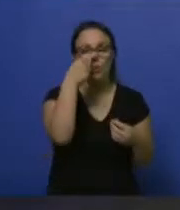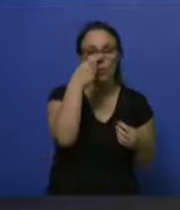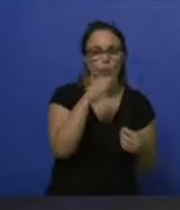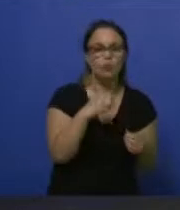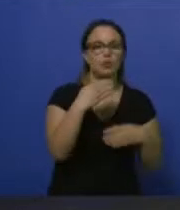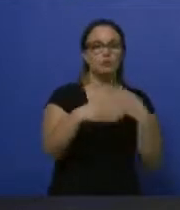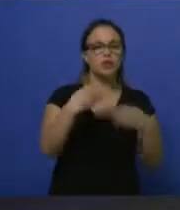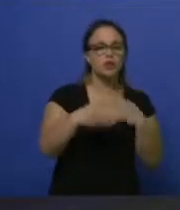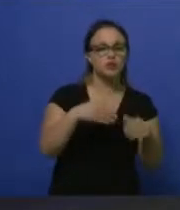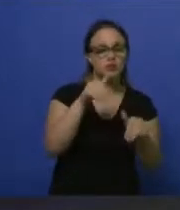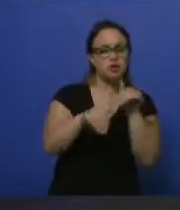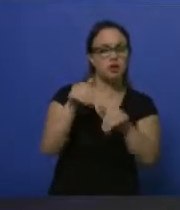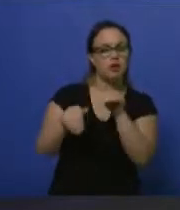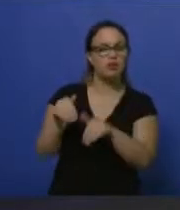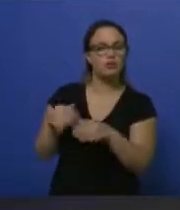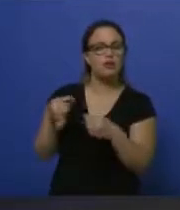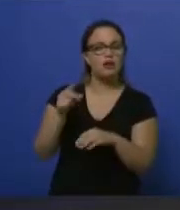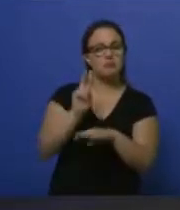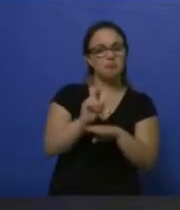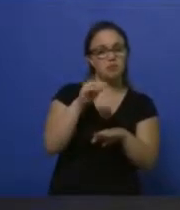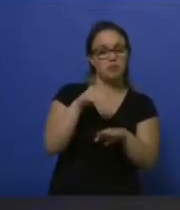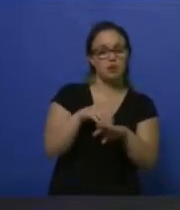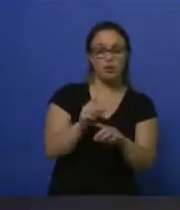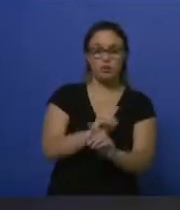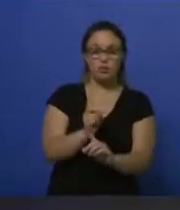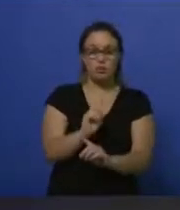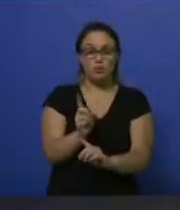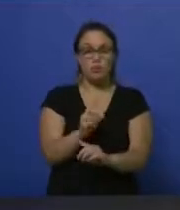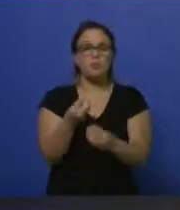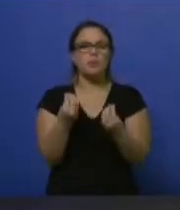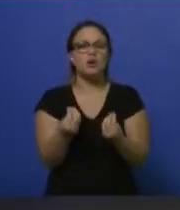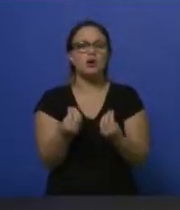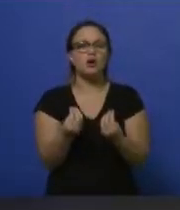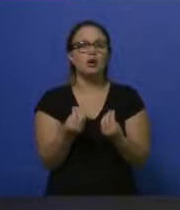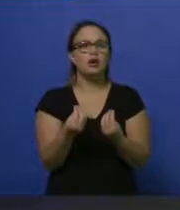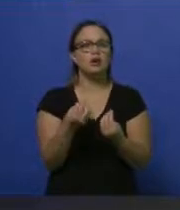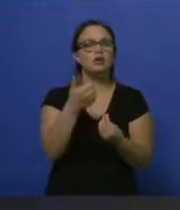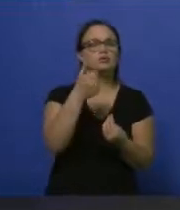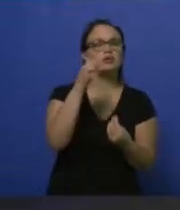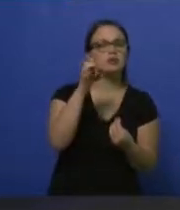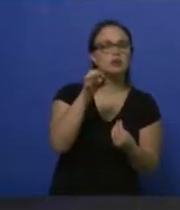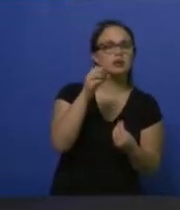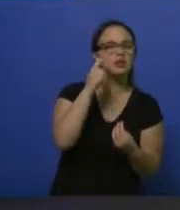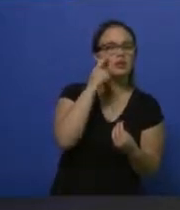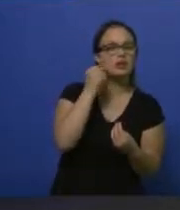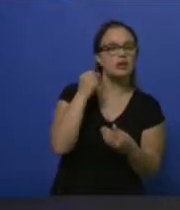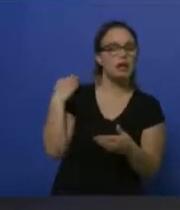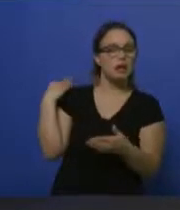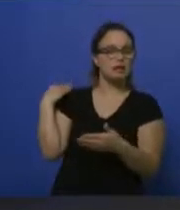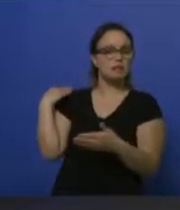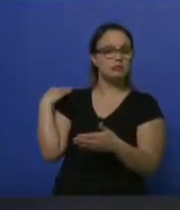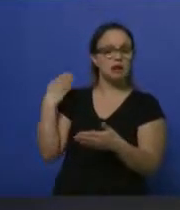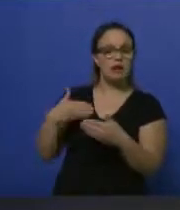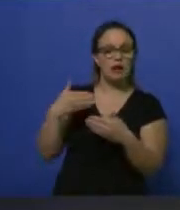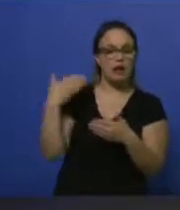los plazos de las elecciones en Villa María. ¿Por qué? Esos 60 días antes y después de cualquier otra elección provincial o